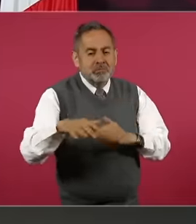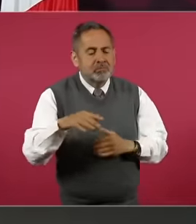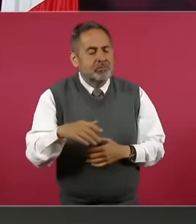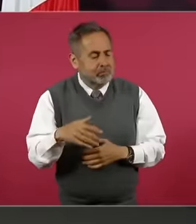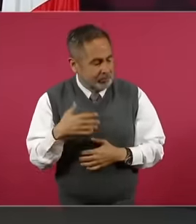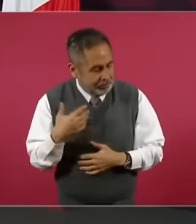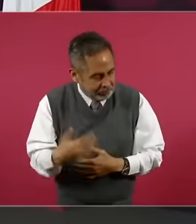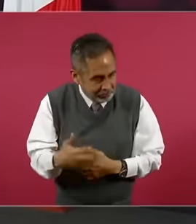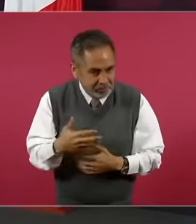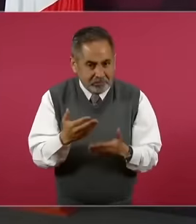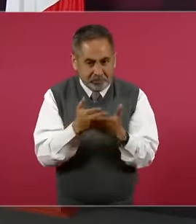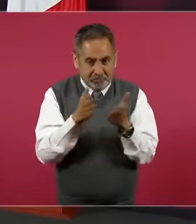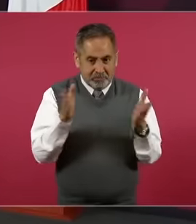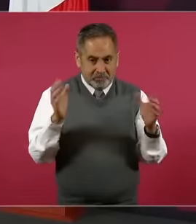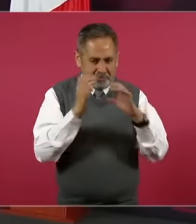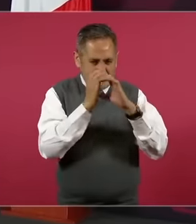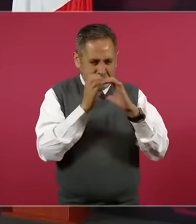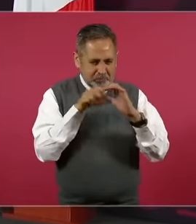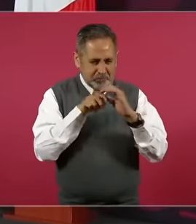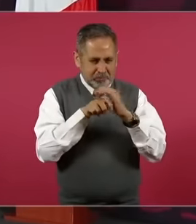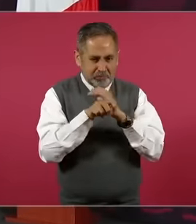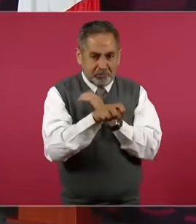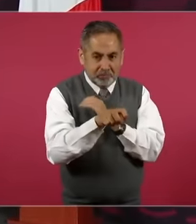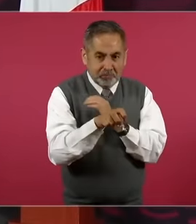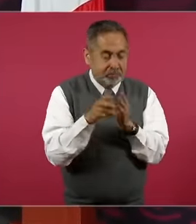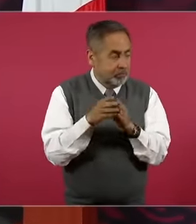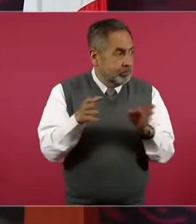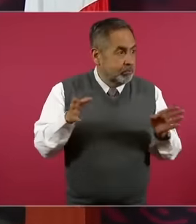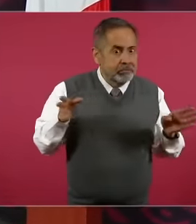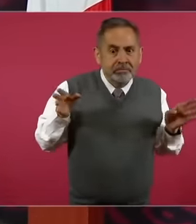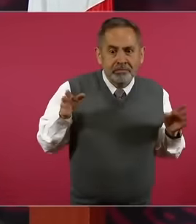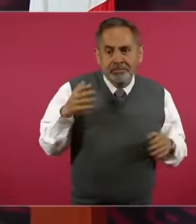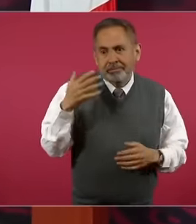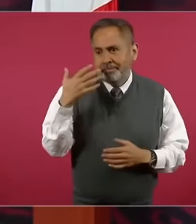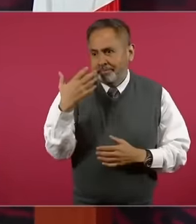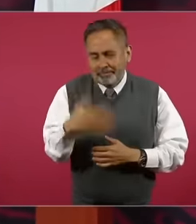desemboca uno, sale uno del túnel